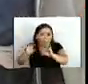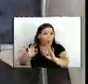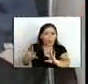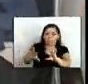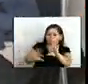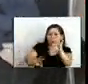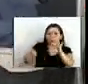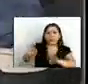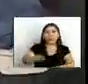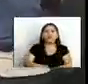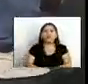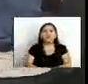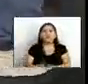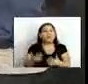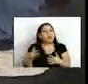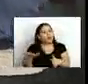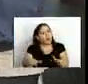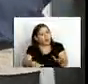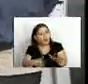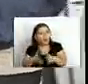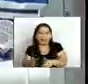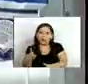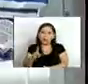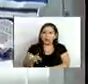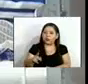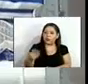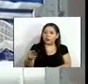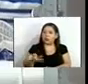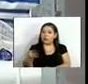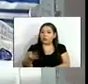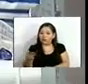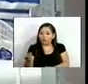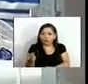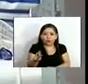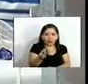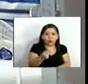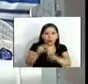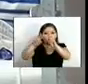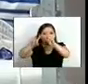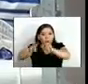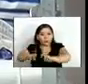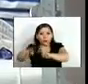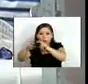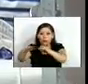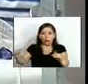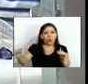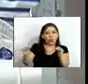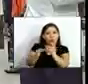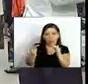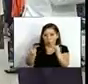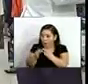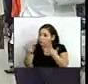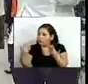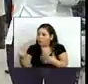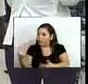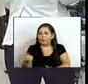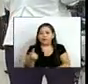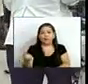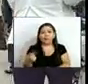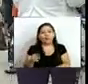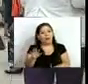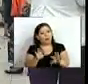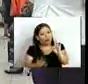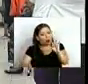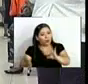aleatoriamente. En muchos casos, no necesariamente el número de pruebas es equivalente al número de personas. Hay